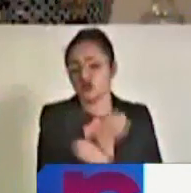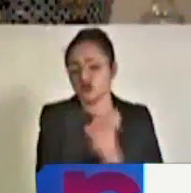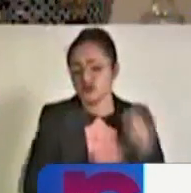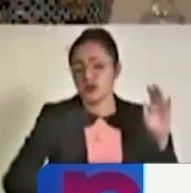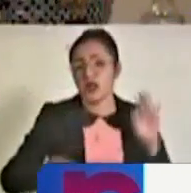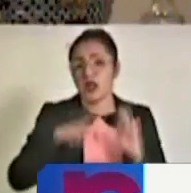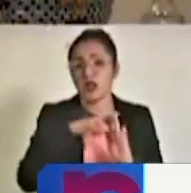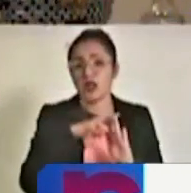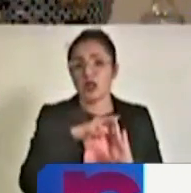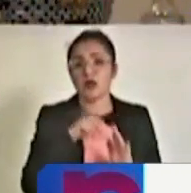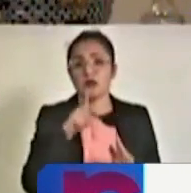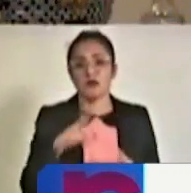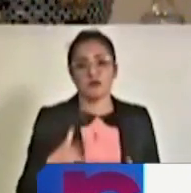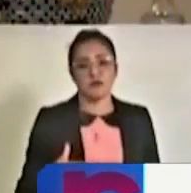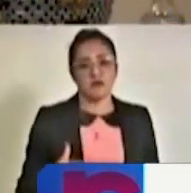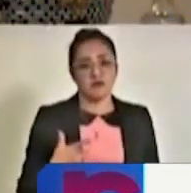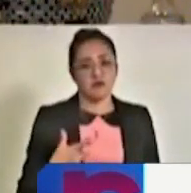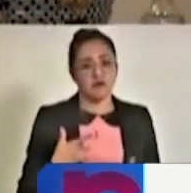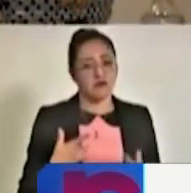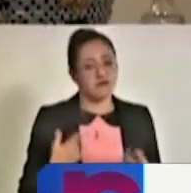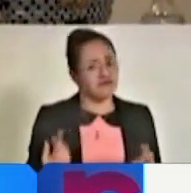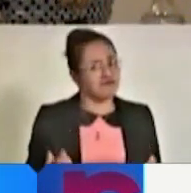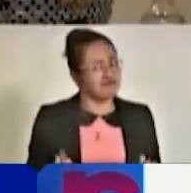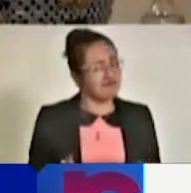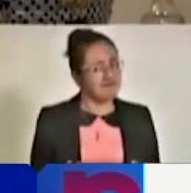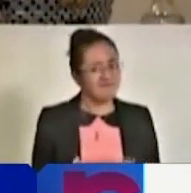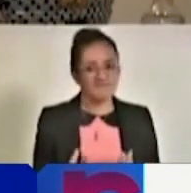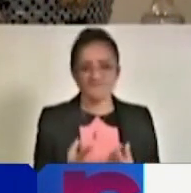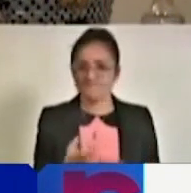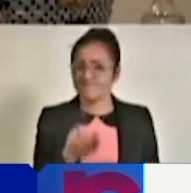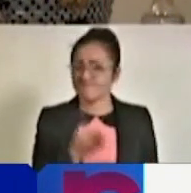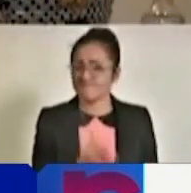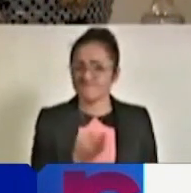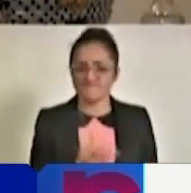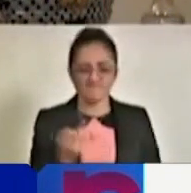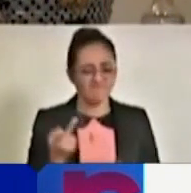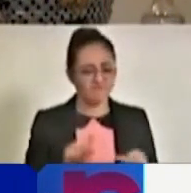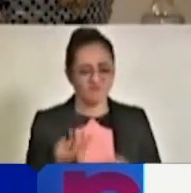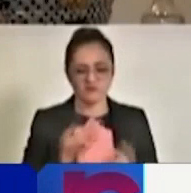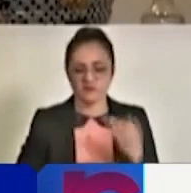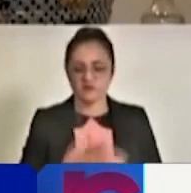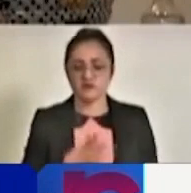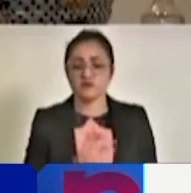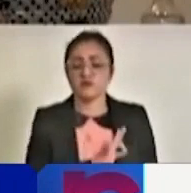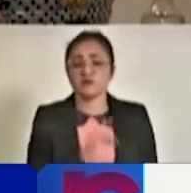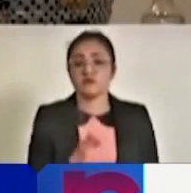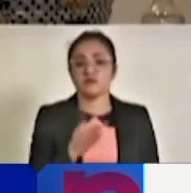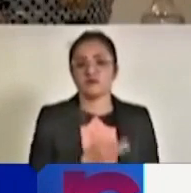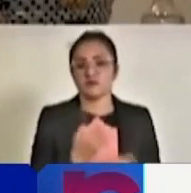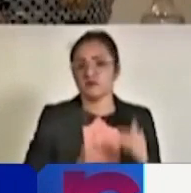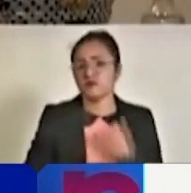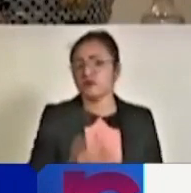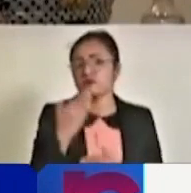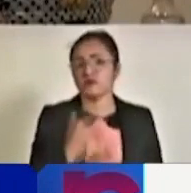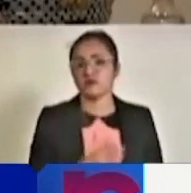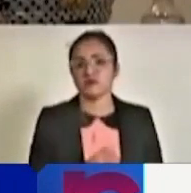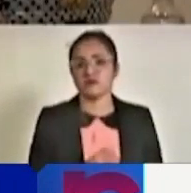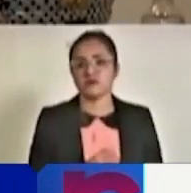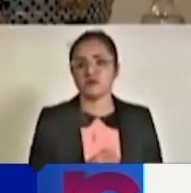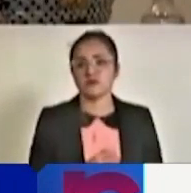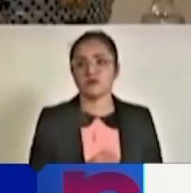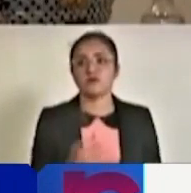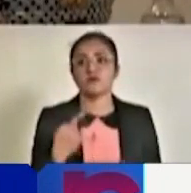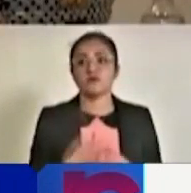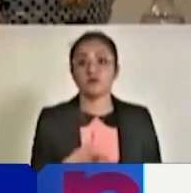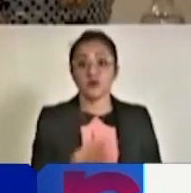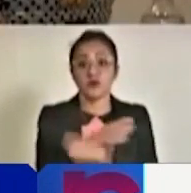para que flexibilicen todos los trámites y hagan posible que la puesta en marcha de